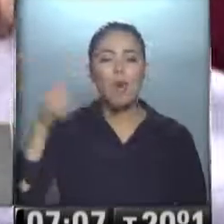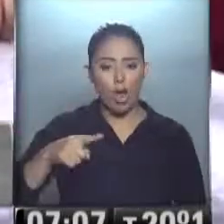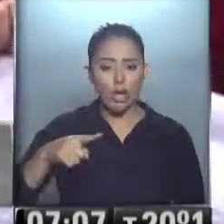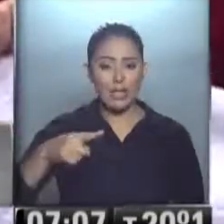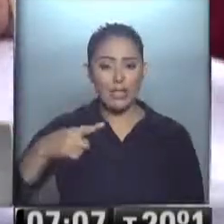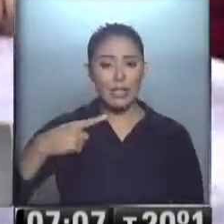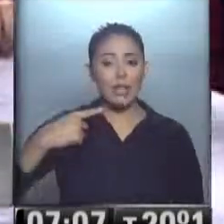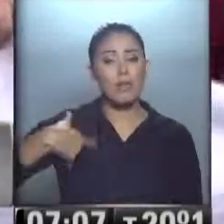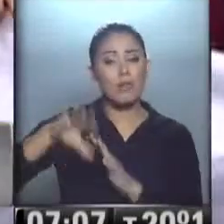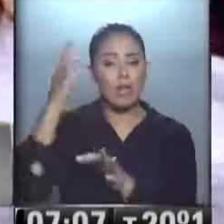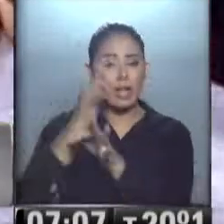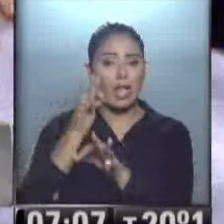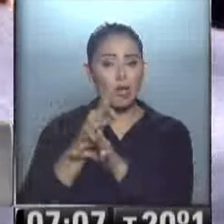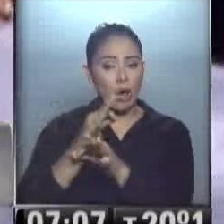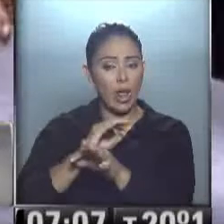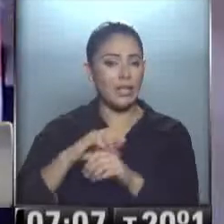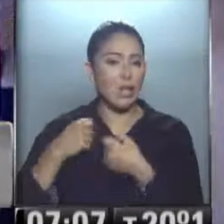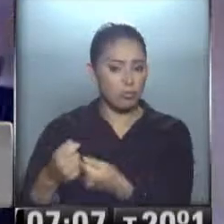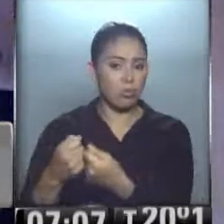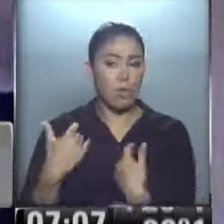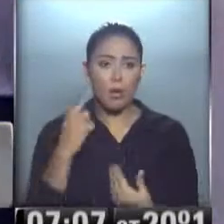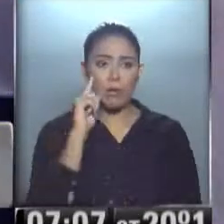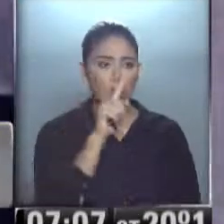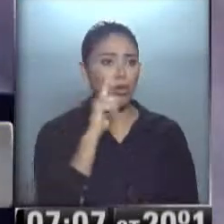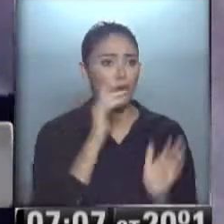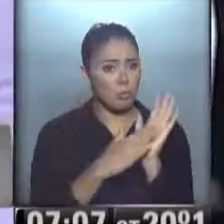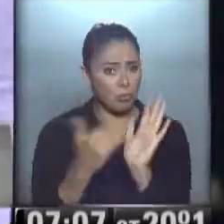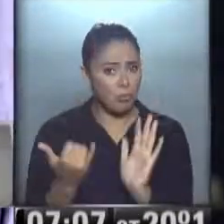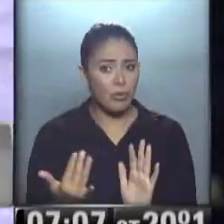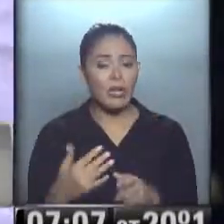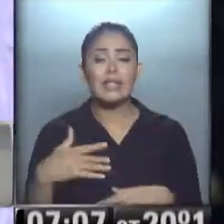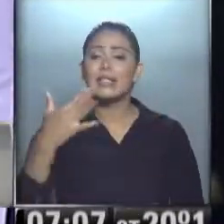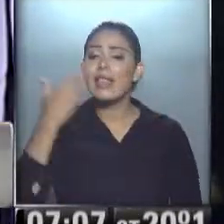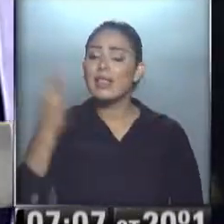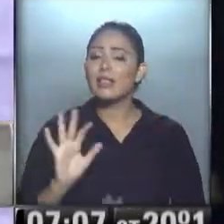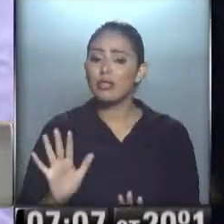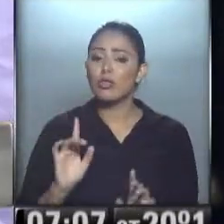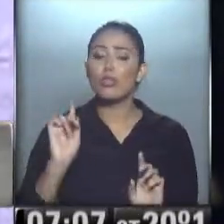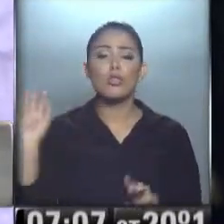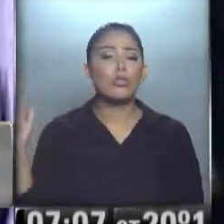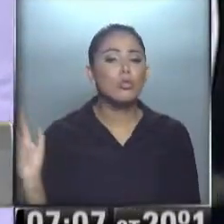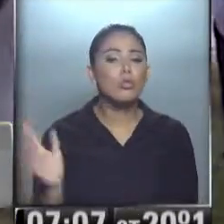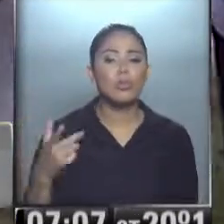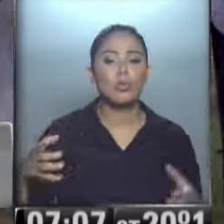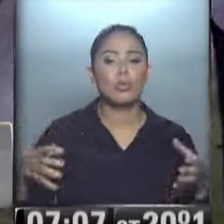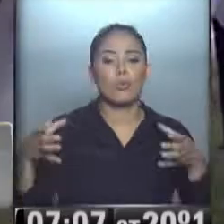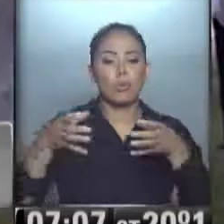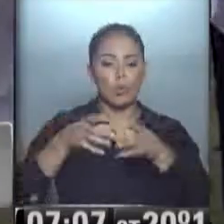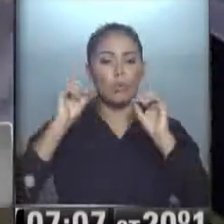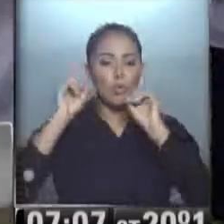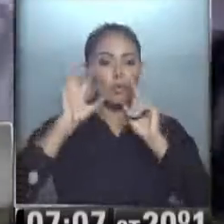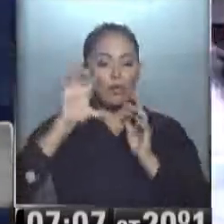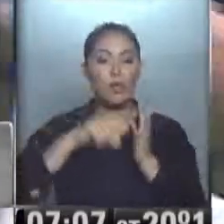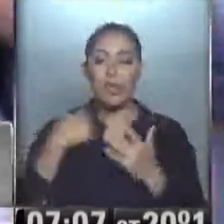acatamiento en todas las escuelas esto lo pueden ir a verificar ya que es una medida decidida y sostenida por el conjunto de la docencia provincial tienen que